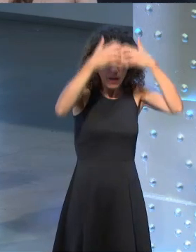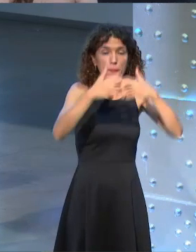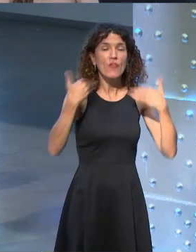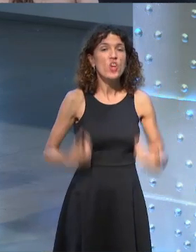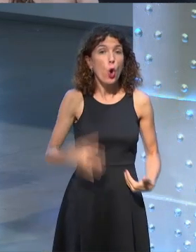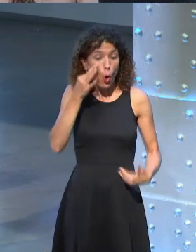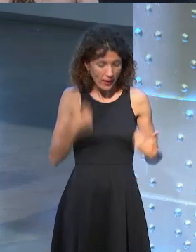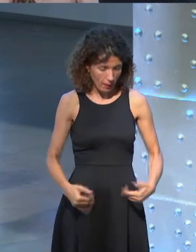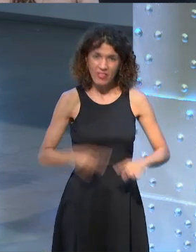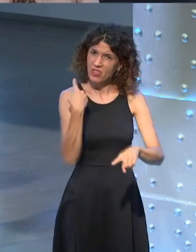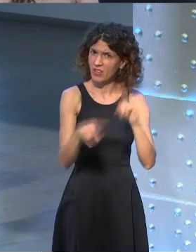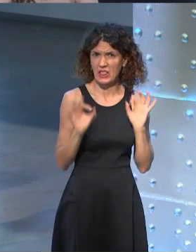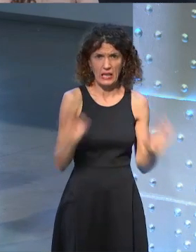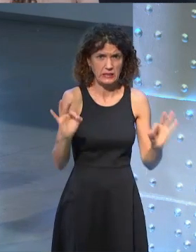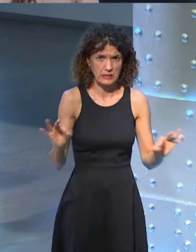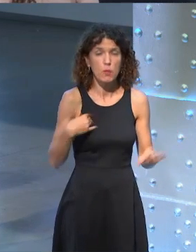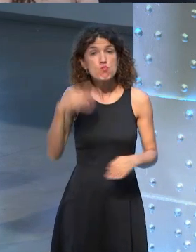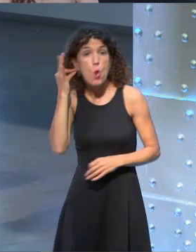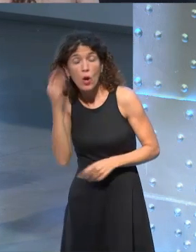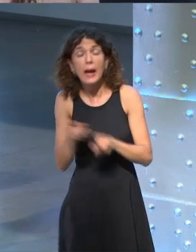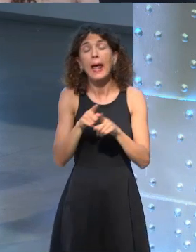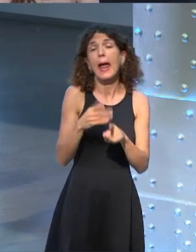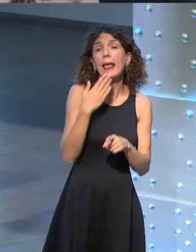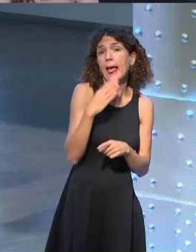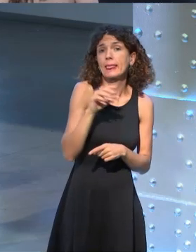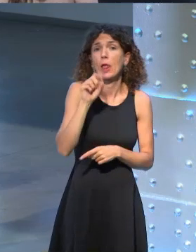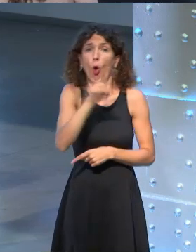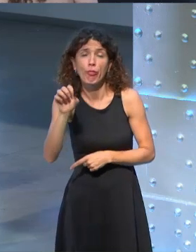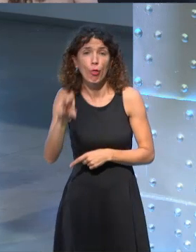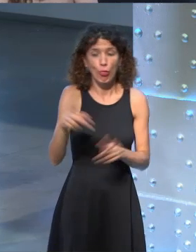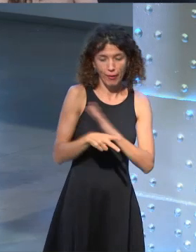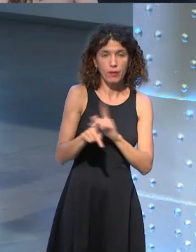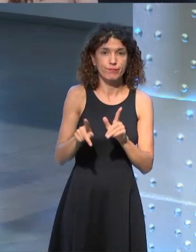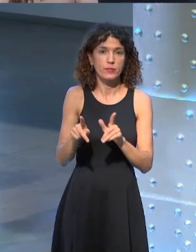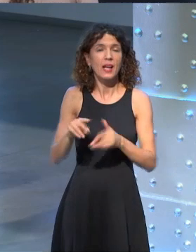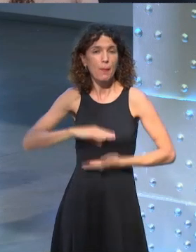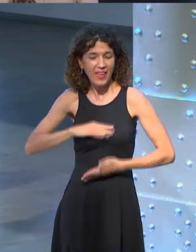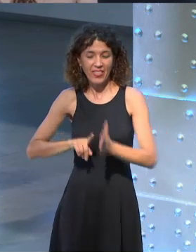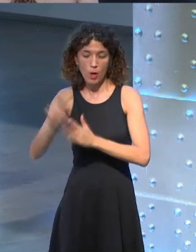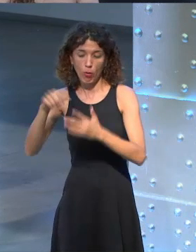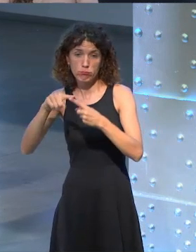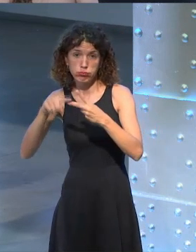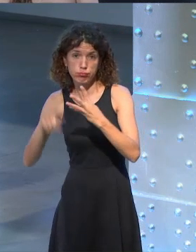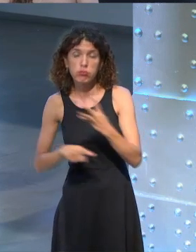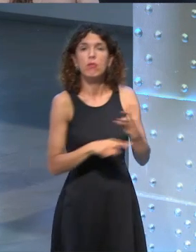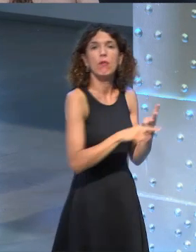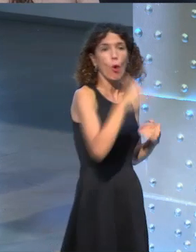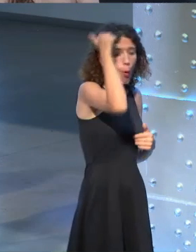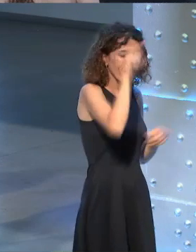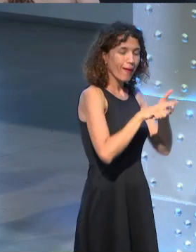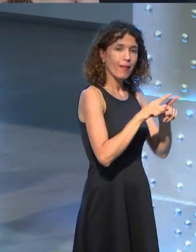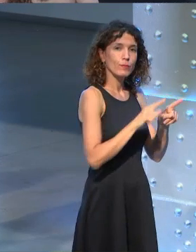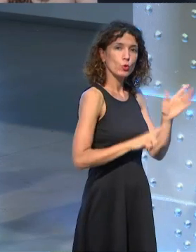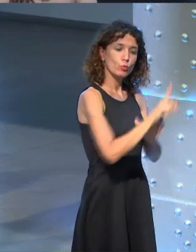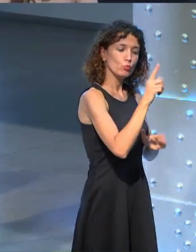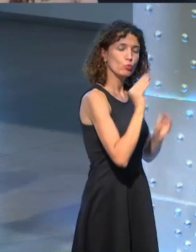biológicamente, evidentemente, somos diferentes. Las mujeres en la pubertad desarrollan otras series de capacidades, mientras que los hombres desarrollan la